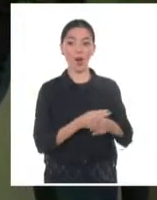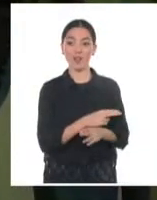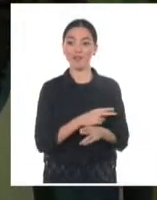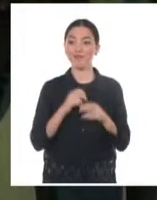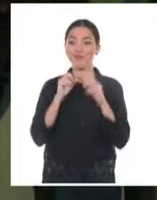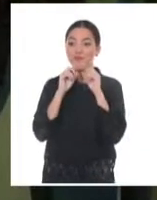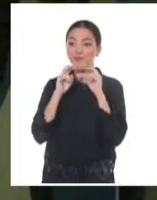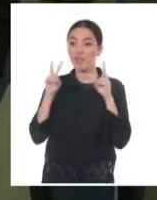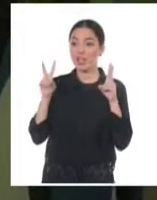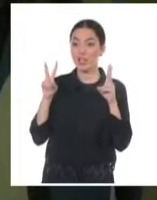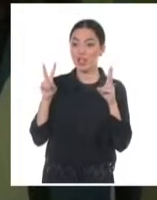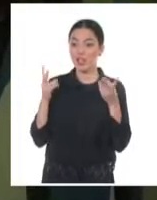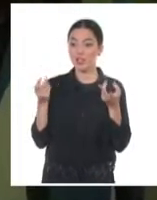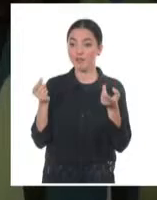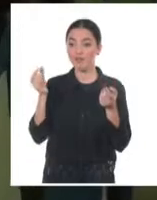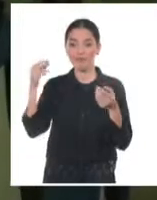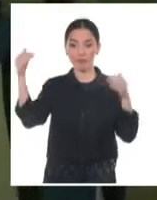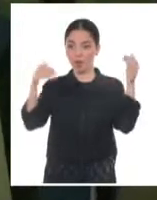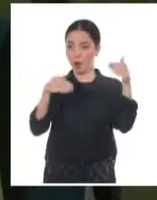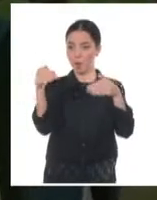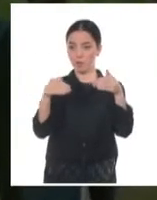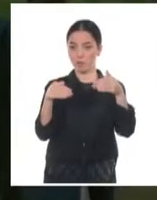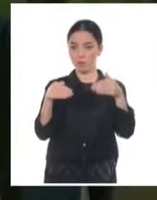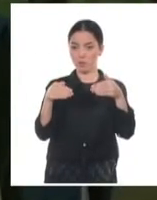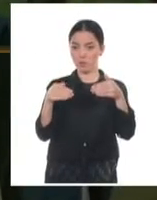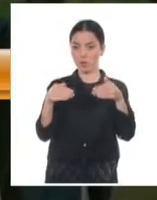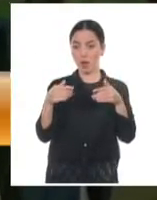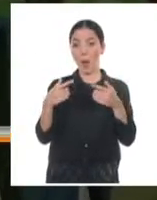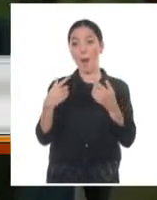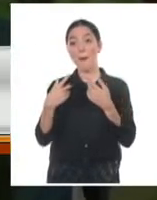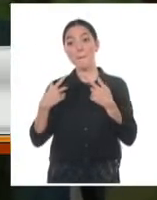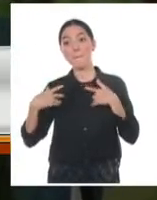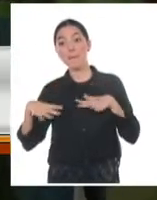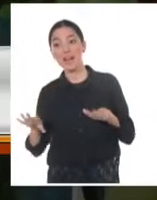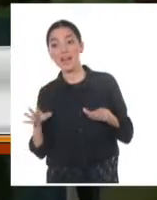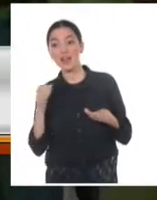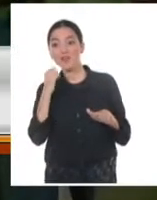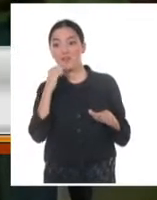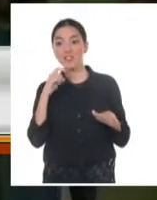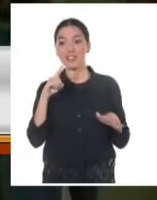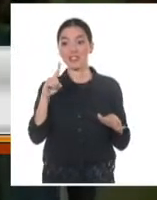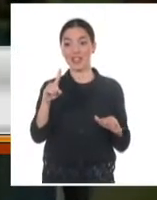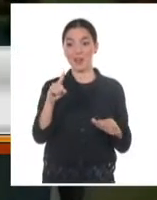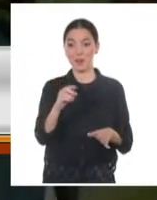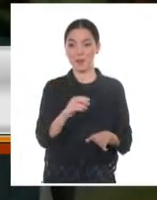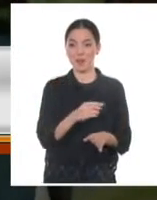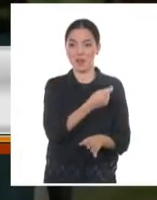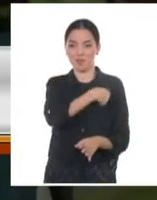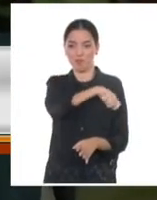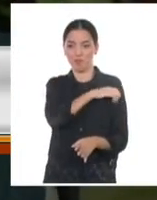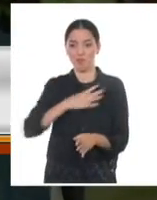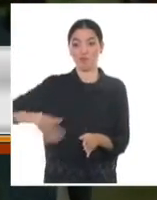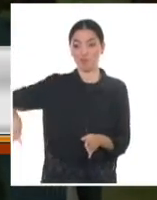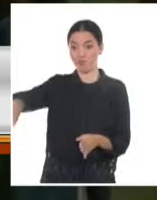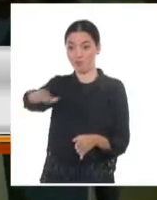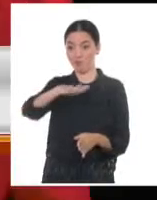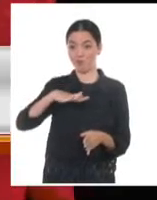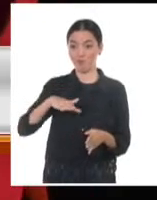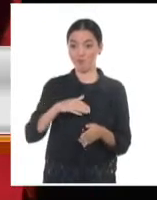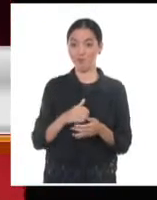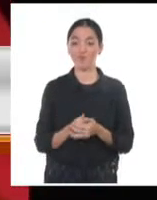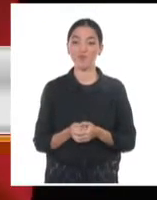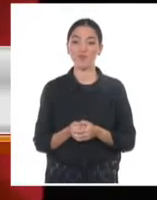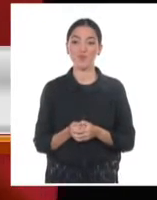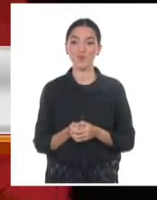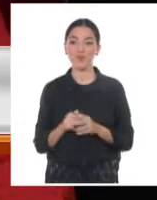tema clásico, como puede ser el amor, los celos, que ya Shakespeare y Lope de Vega hablaron mucho, y esto es una manera